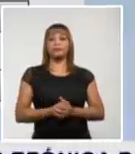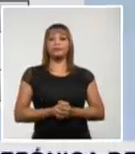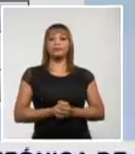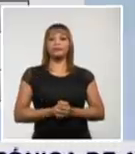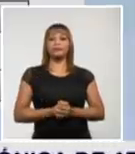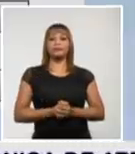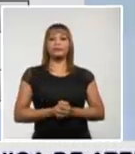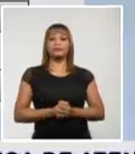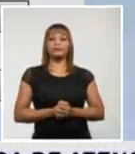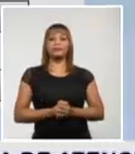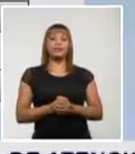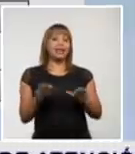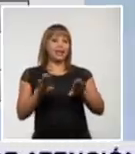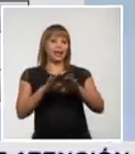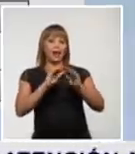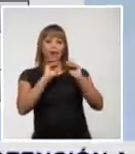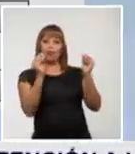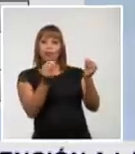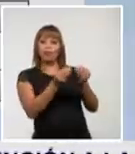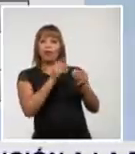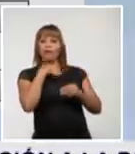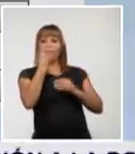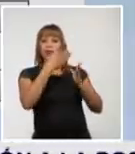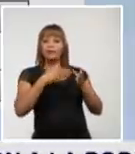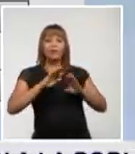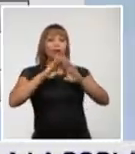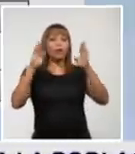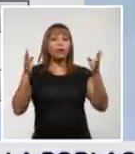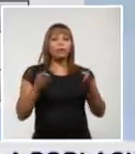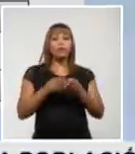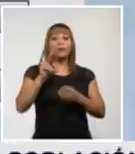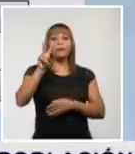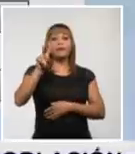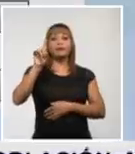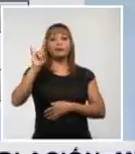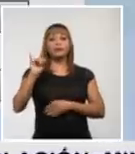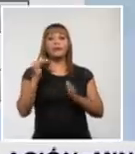y ya el acumulado de fallecidos en el mundo es de 29 millones,